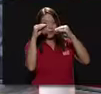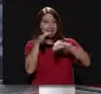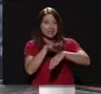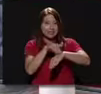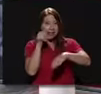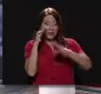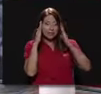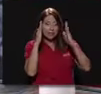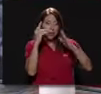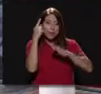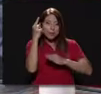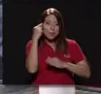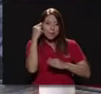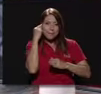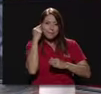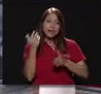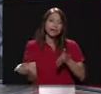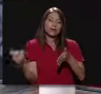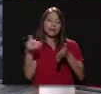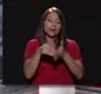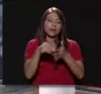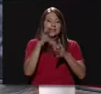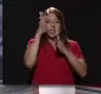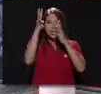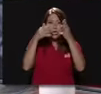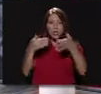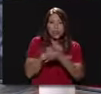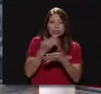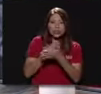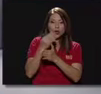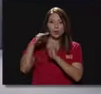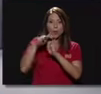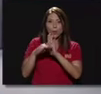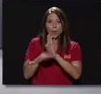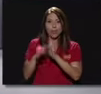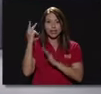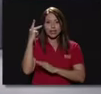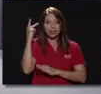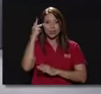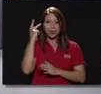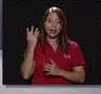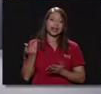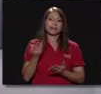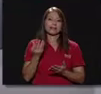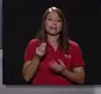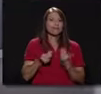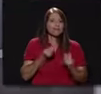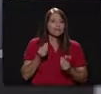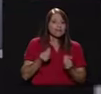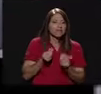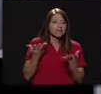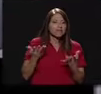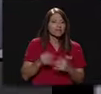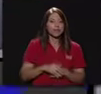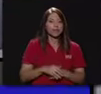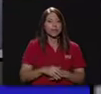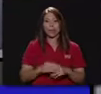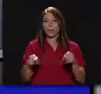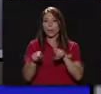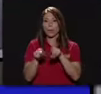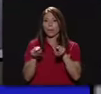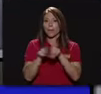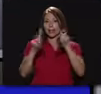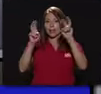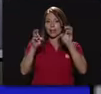repensar un poco en el tema de innovación y políticas públicas. ¿En qué sentido? Bueno, aparte del tema educativo, que es